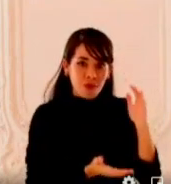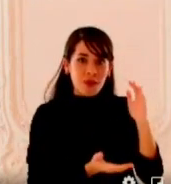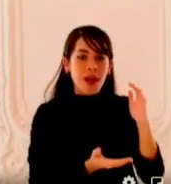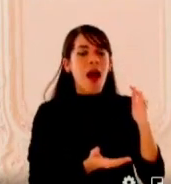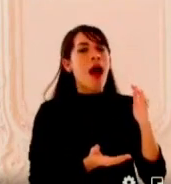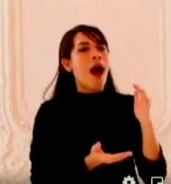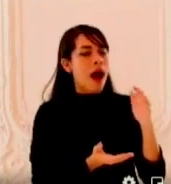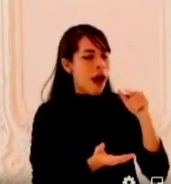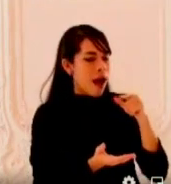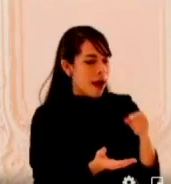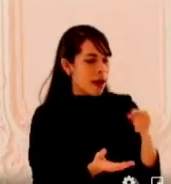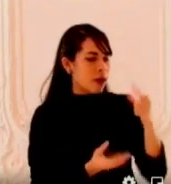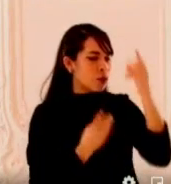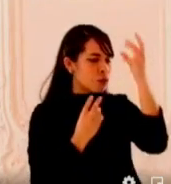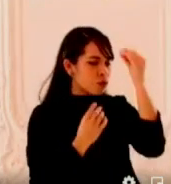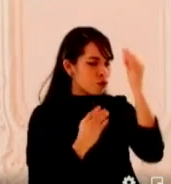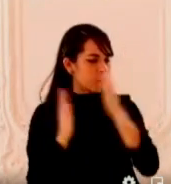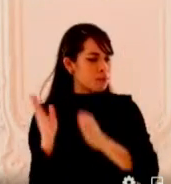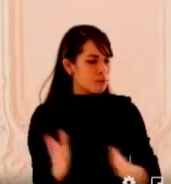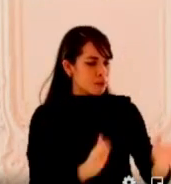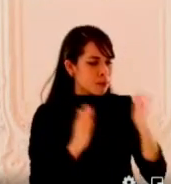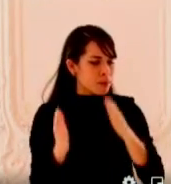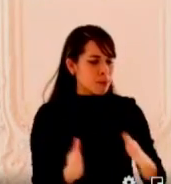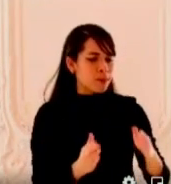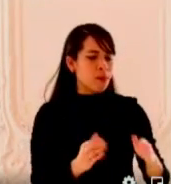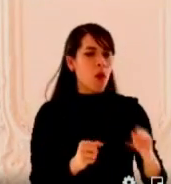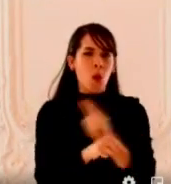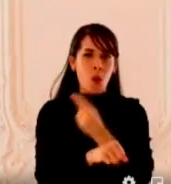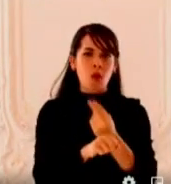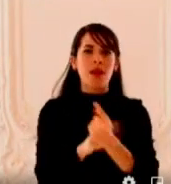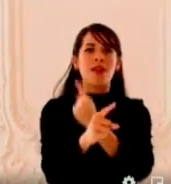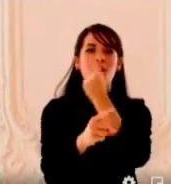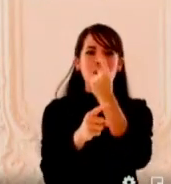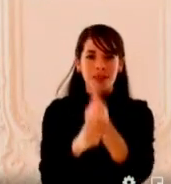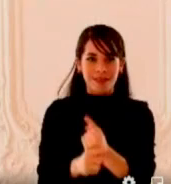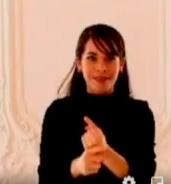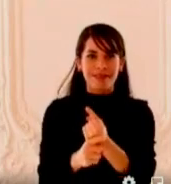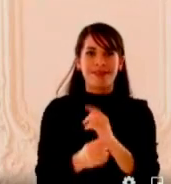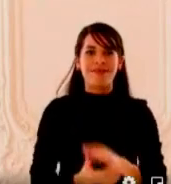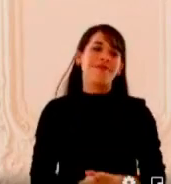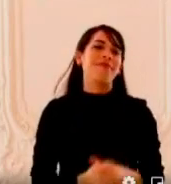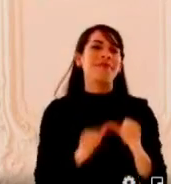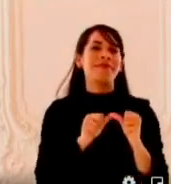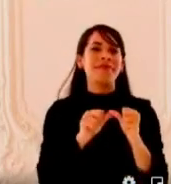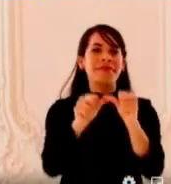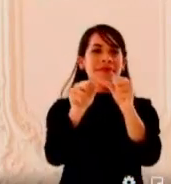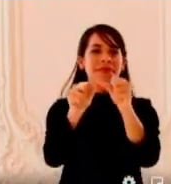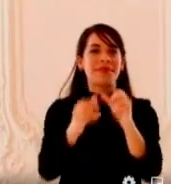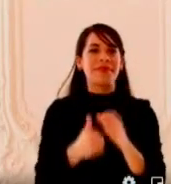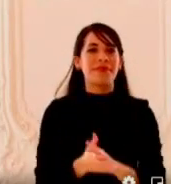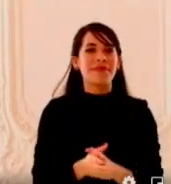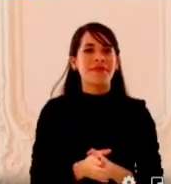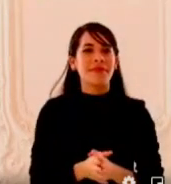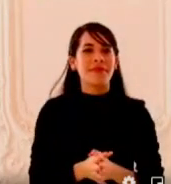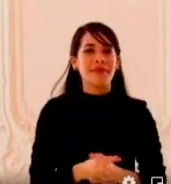podamos utilizarlos y presupuestar efectivamente. ¿Okay? Continuamos. Carlos Weber, Informe